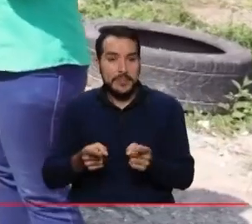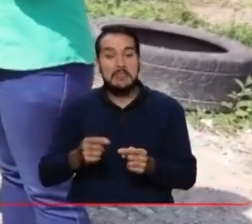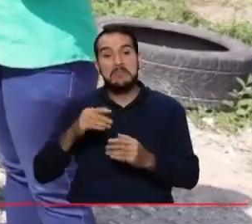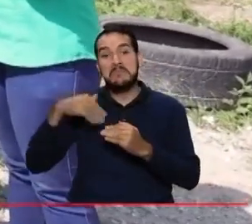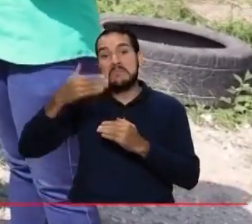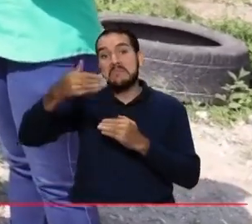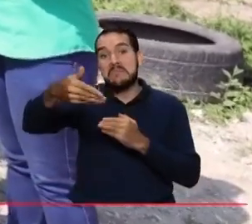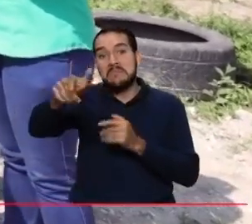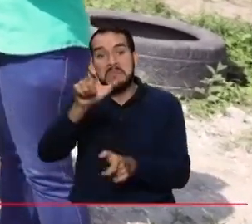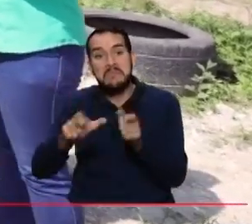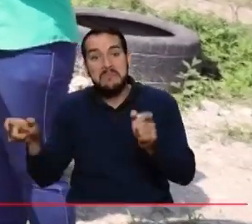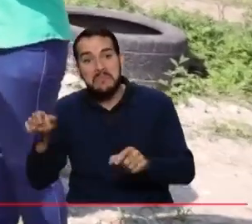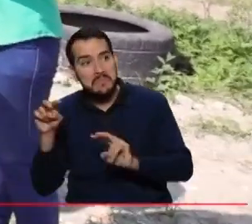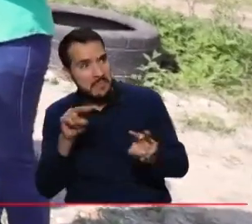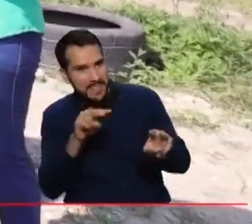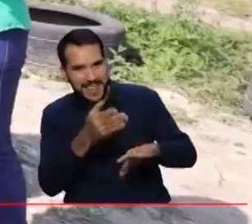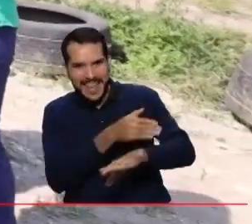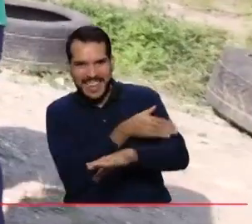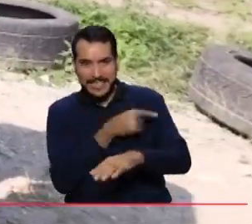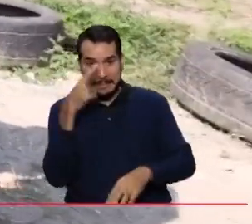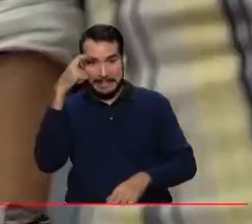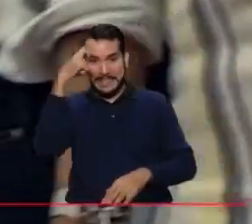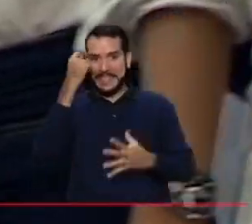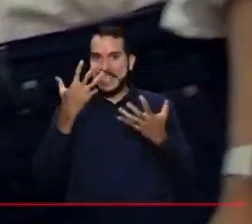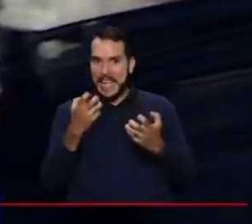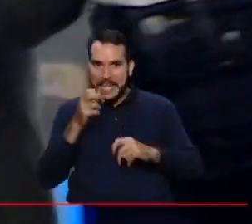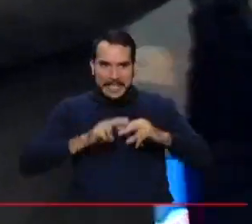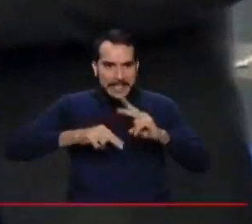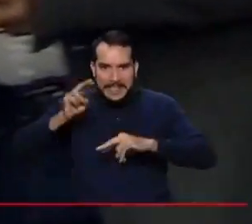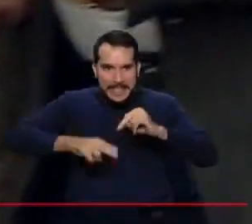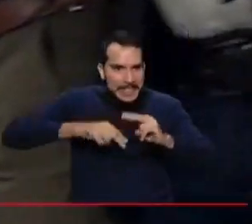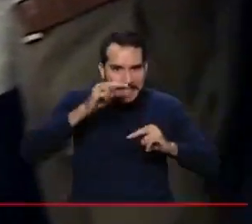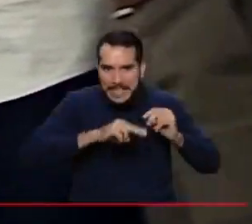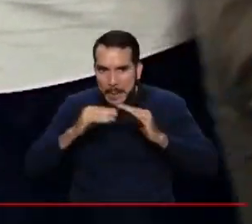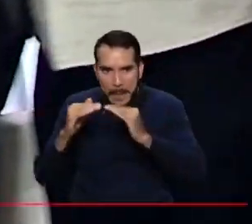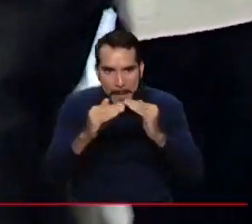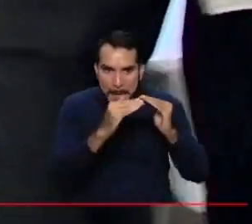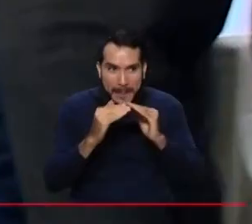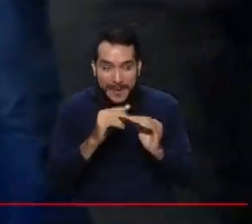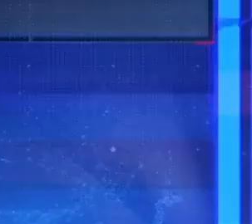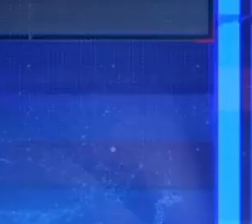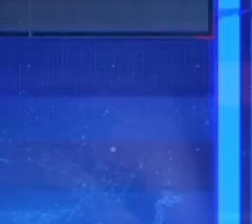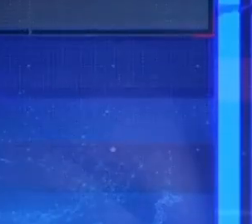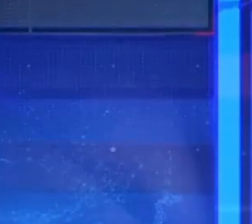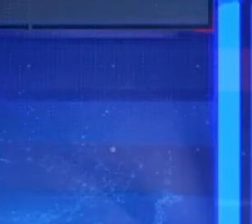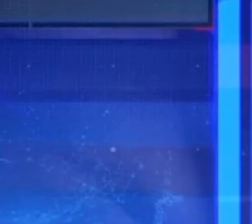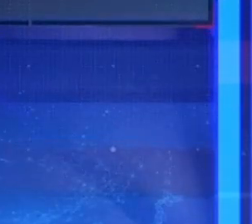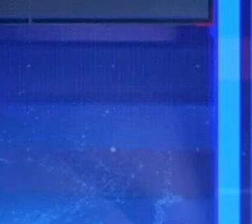evaluar si el desafío regional de construir vivienda de interés social y prioritaria se cumplió.